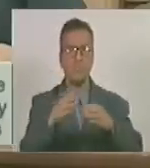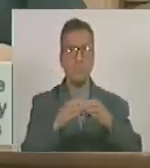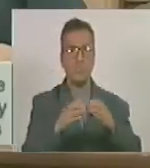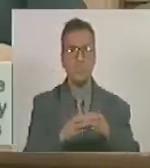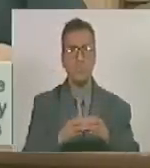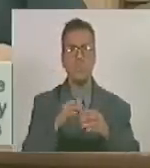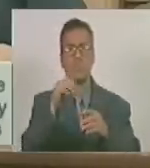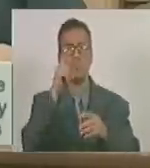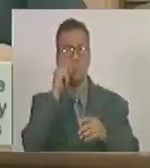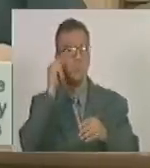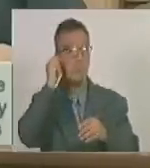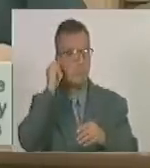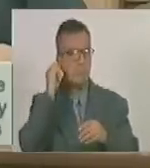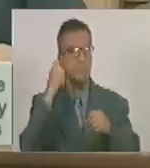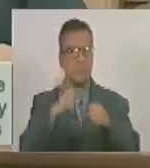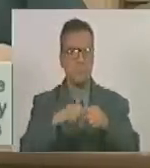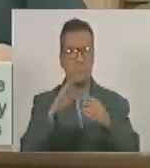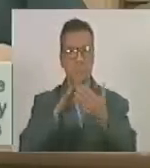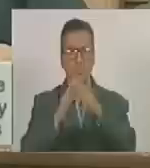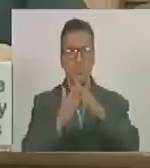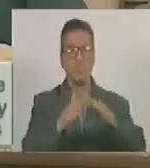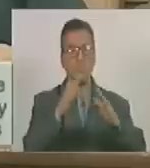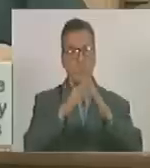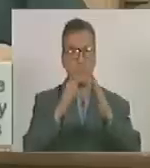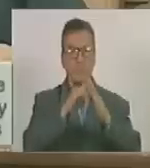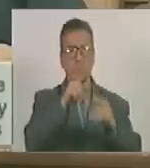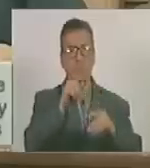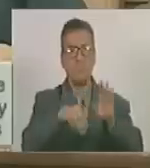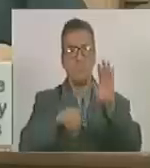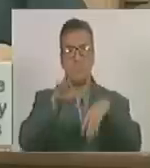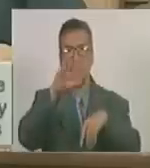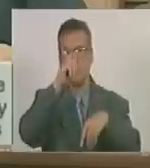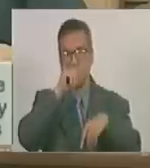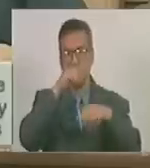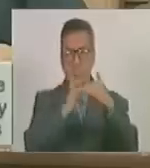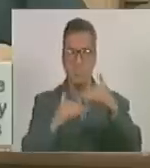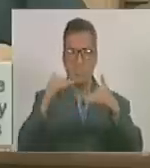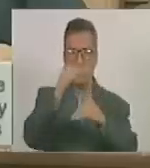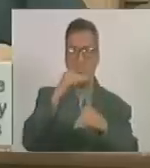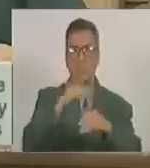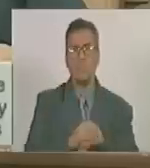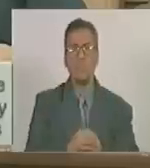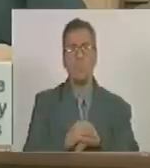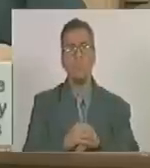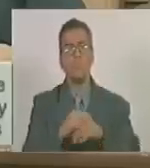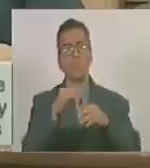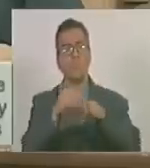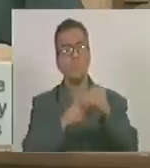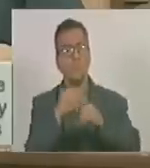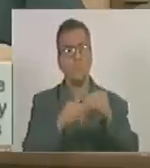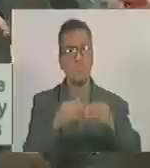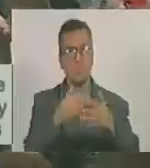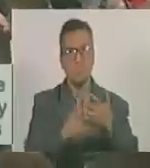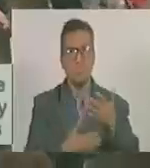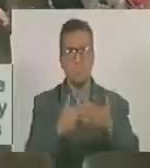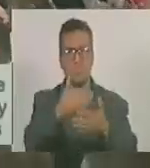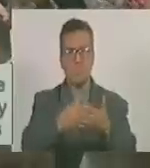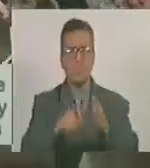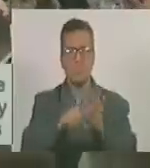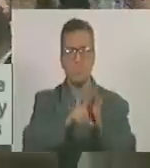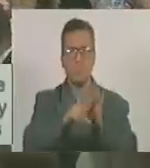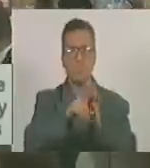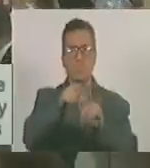por las y los habitantes de la comunidad, mayores de 15 años, conforme a las disposiciones de la presente